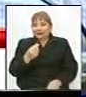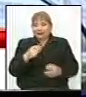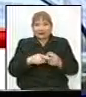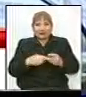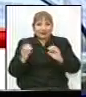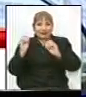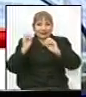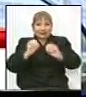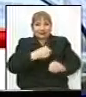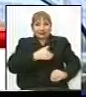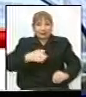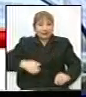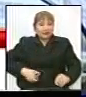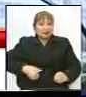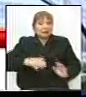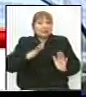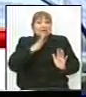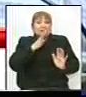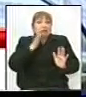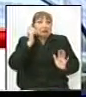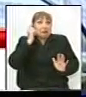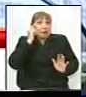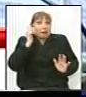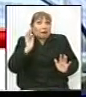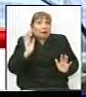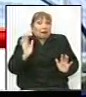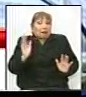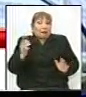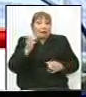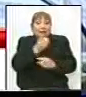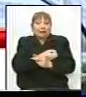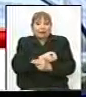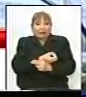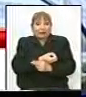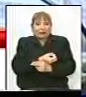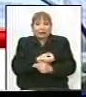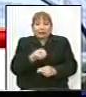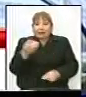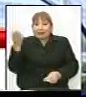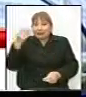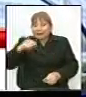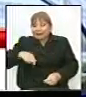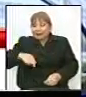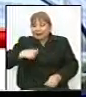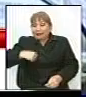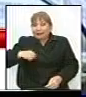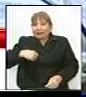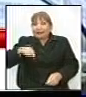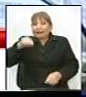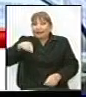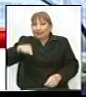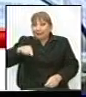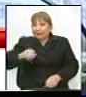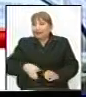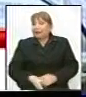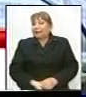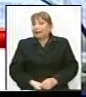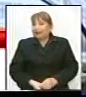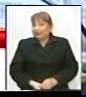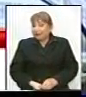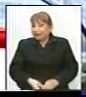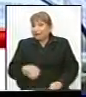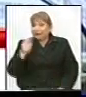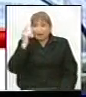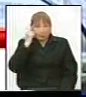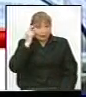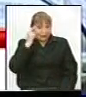de la República. ¿Quién no nos hace pensar que Odebrecht nos quiera poner ahora el alcalde de Lima? Hay que pensar en